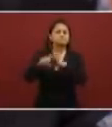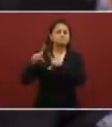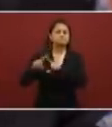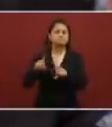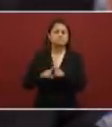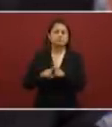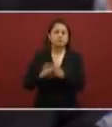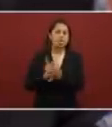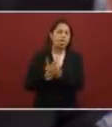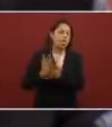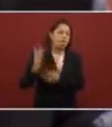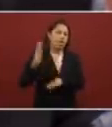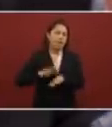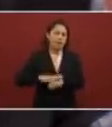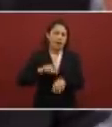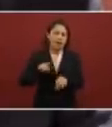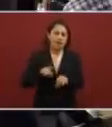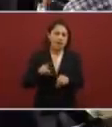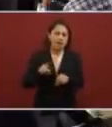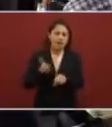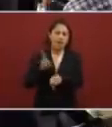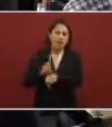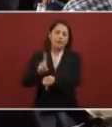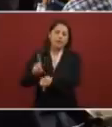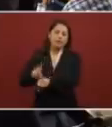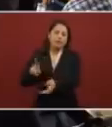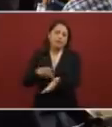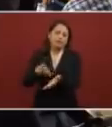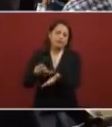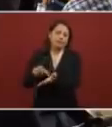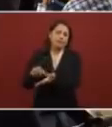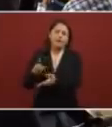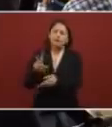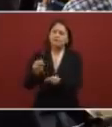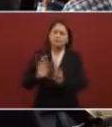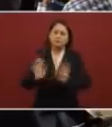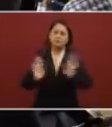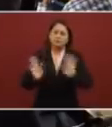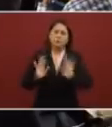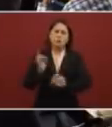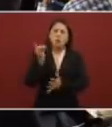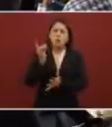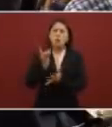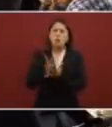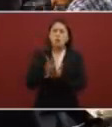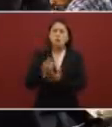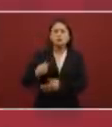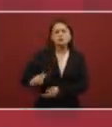excesos, nada más que se supiera cuál es la postura del presidente,